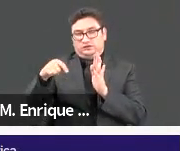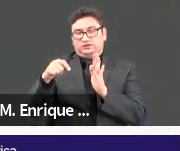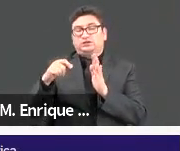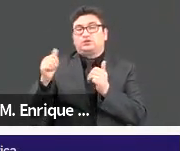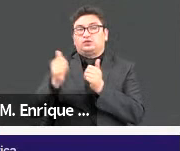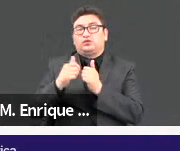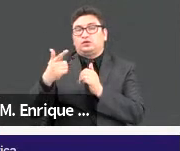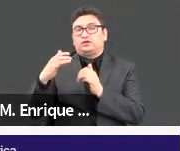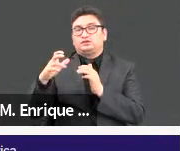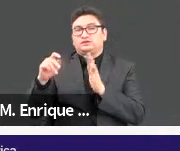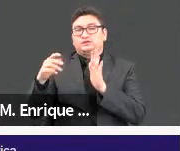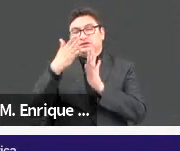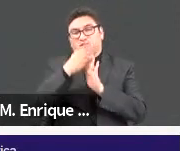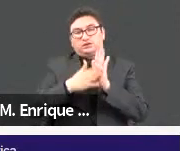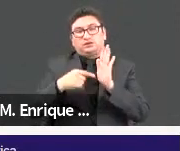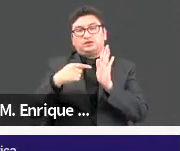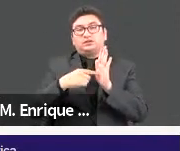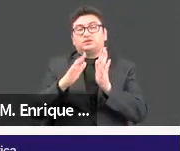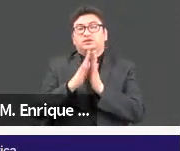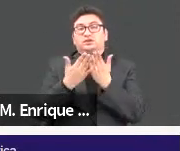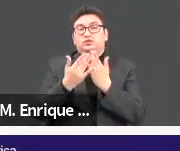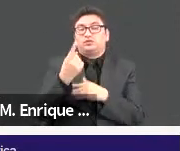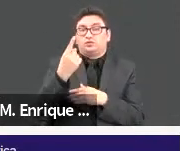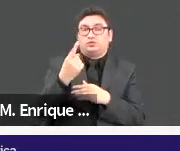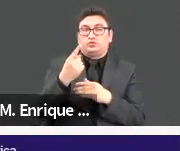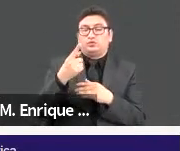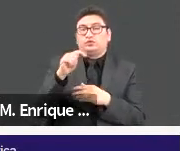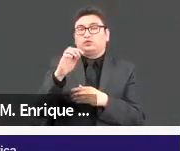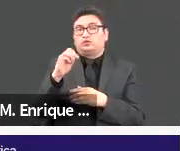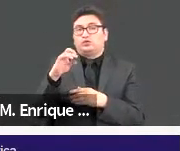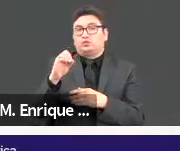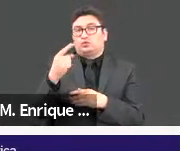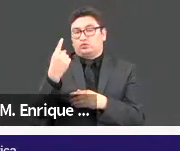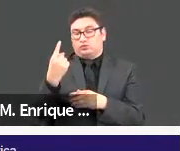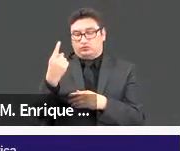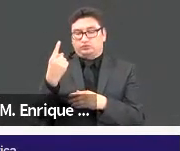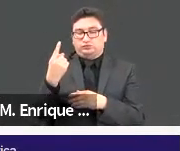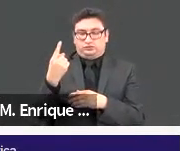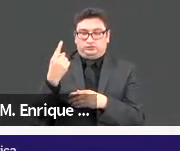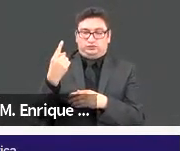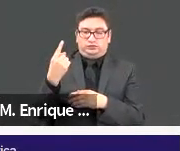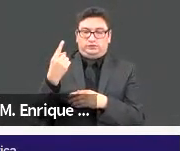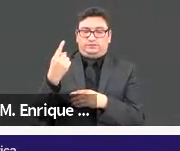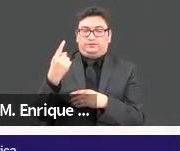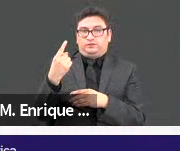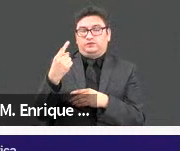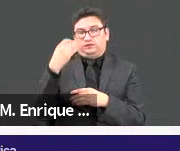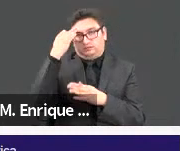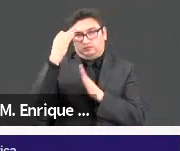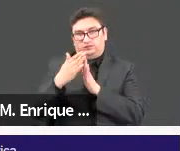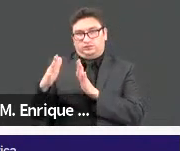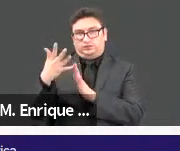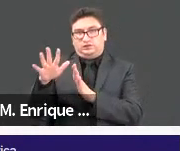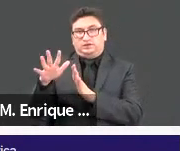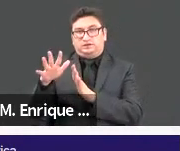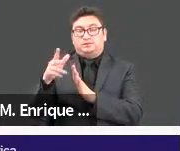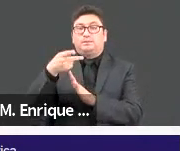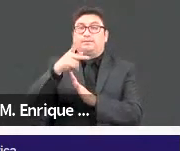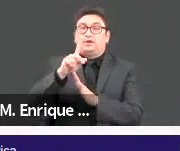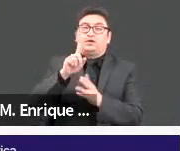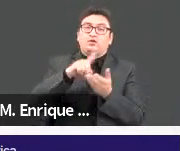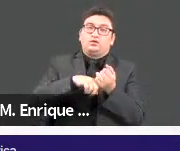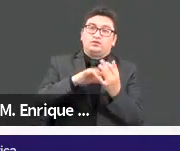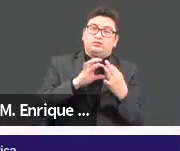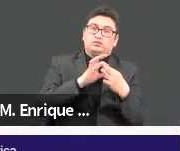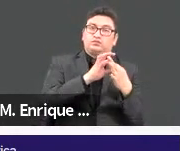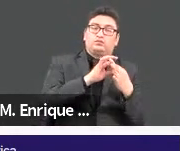Gaceta, decía libro 1, tomo 1, ¿sí?, 10ª época. Y todas las tesis, al entrar